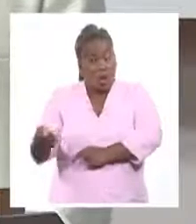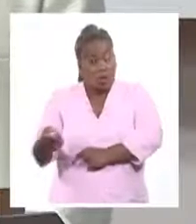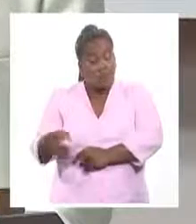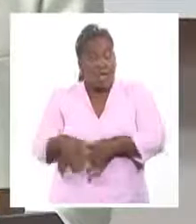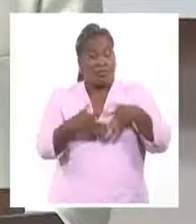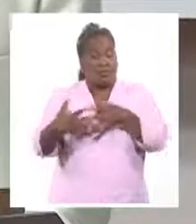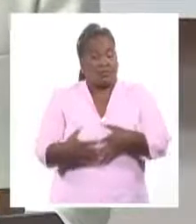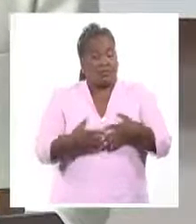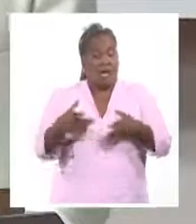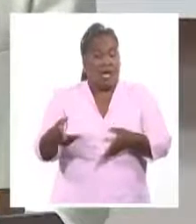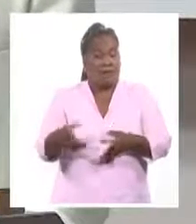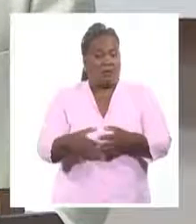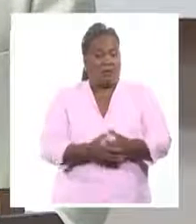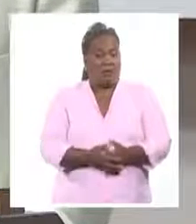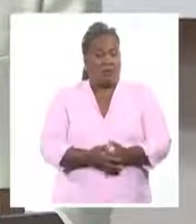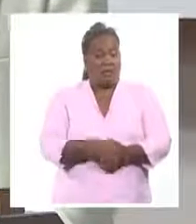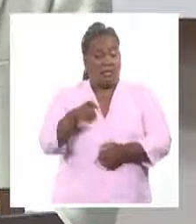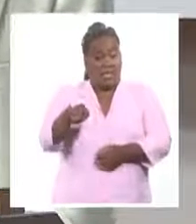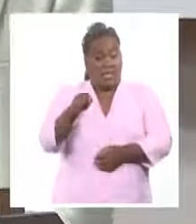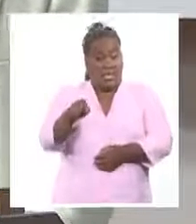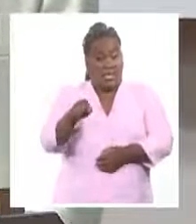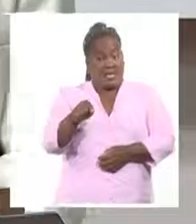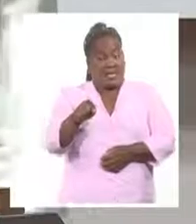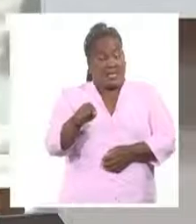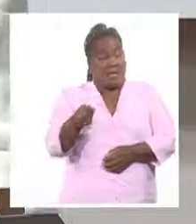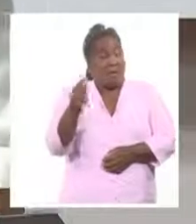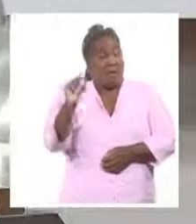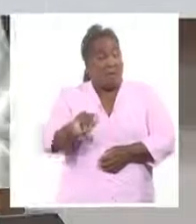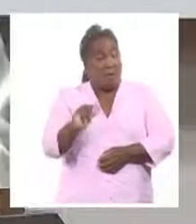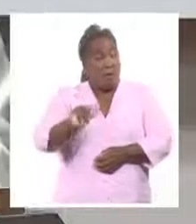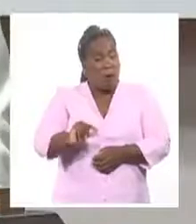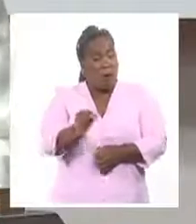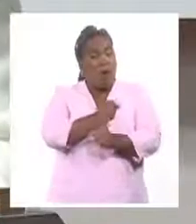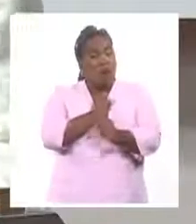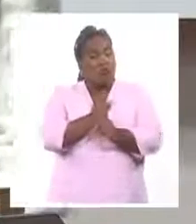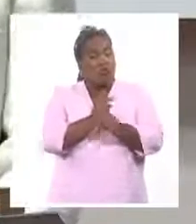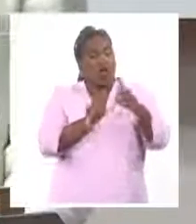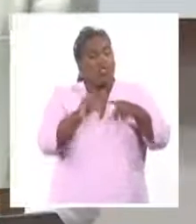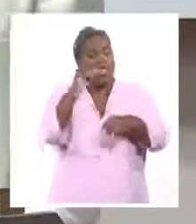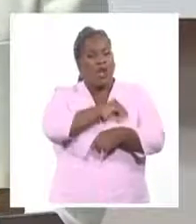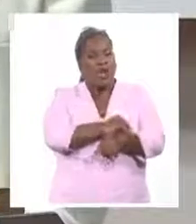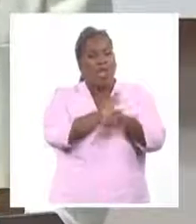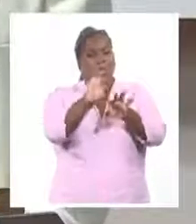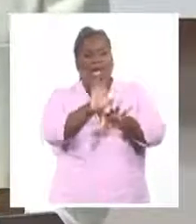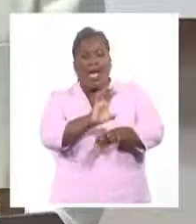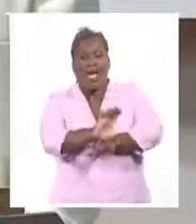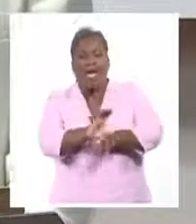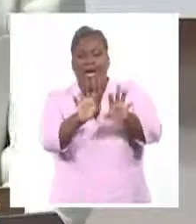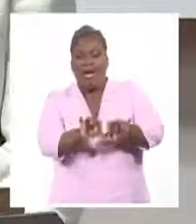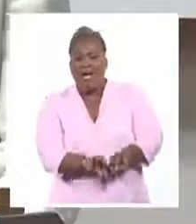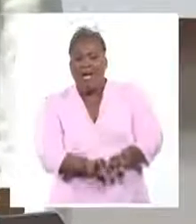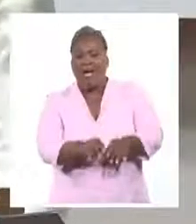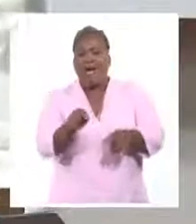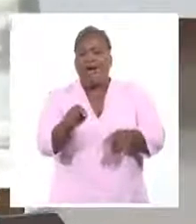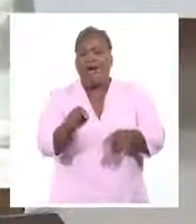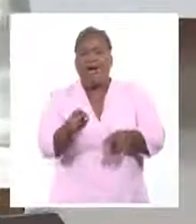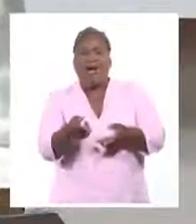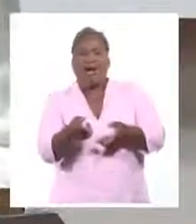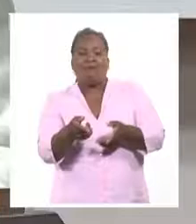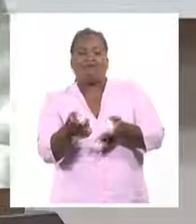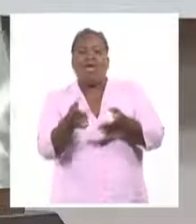imperial. Y aún es muy pobre el uso que le damos a las nuevas tecnologías para la comunicación digital, los podcasts, los videos en